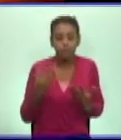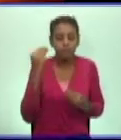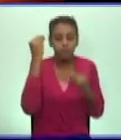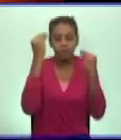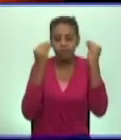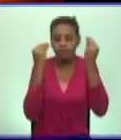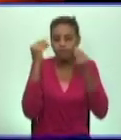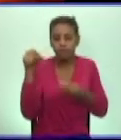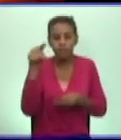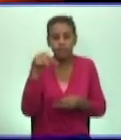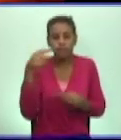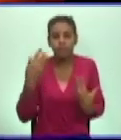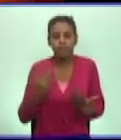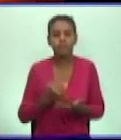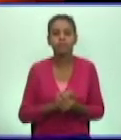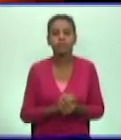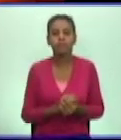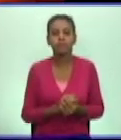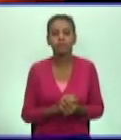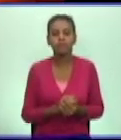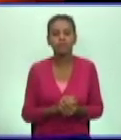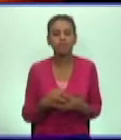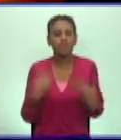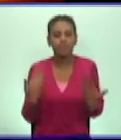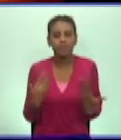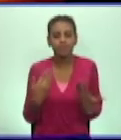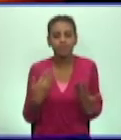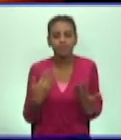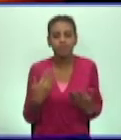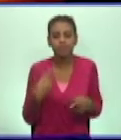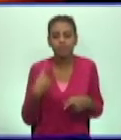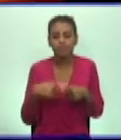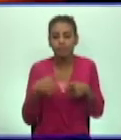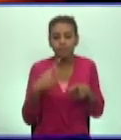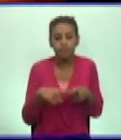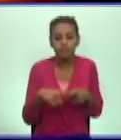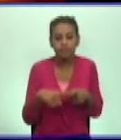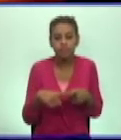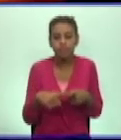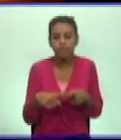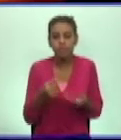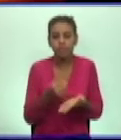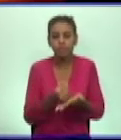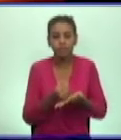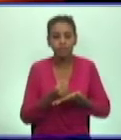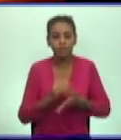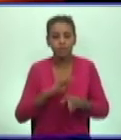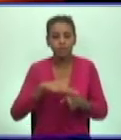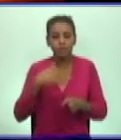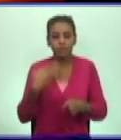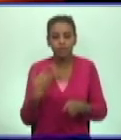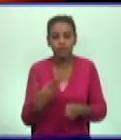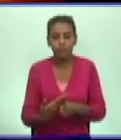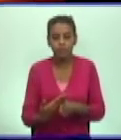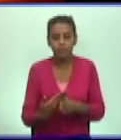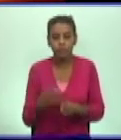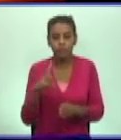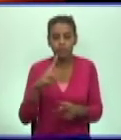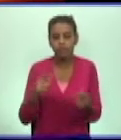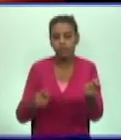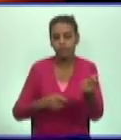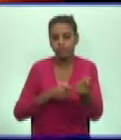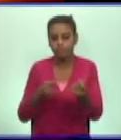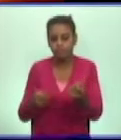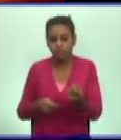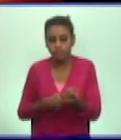también y piensen un poco. Bueno, ¿y qué factores propiciaron que después de la Segunda Guerra Mundial resurgiera con muchísima más